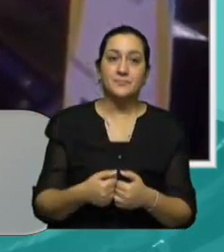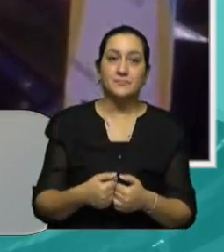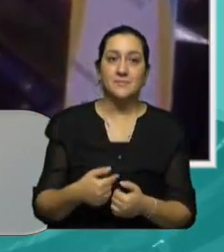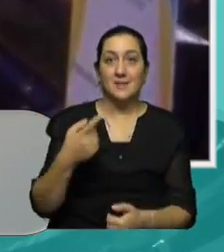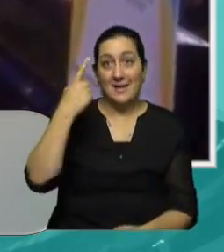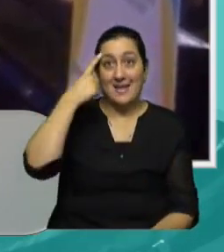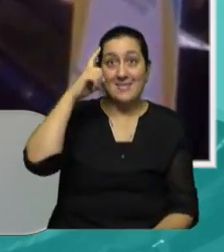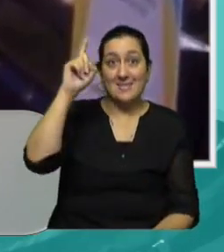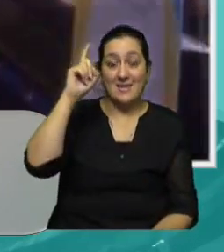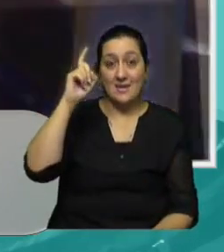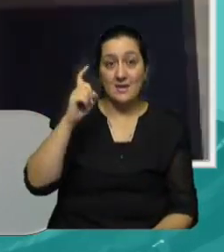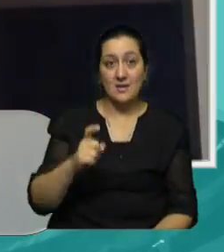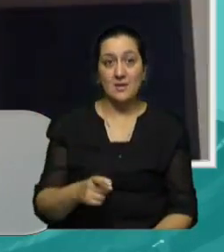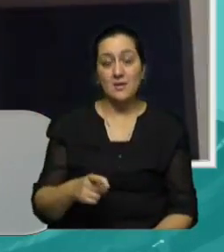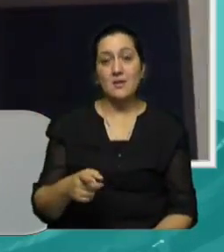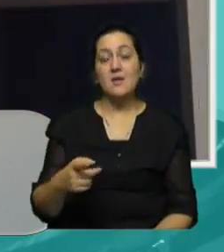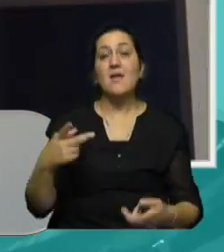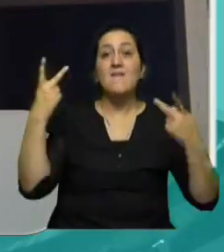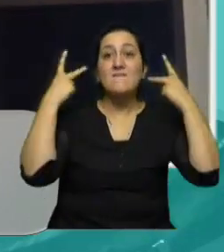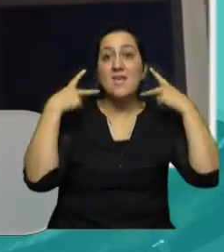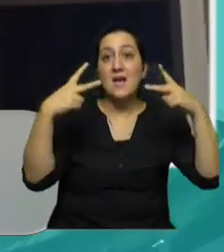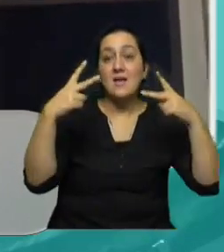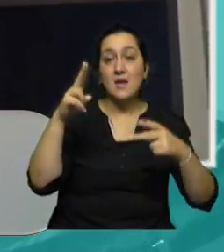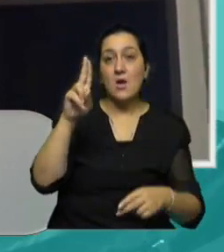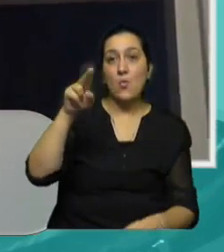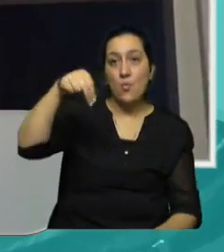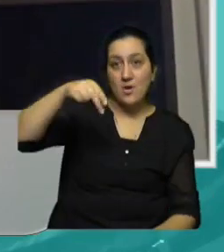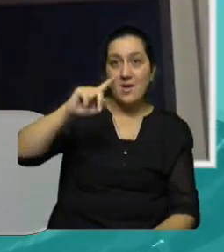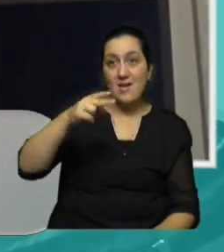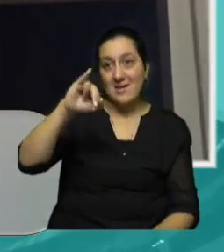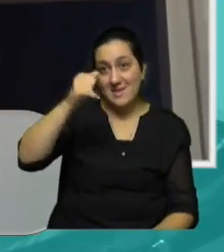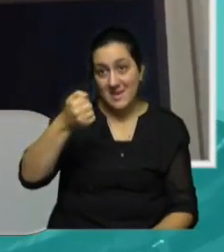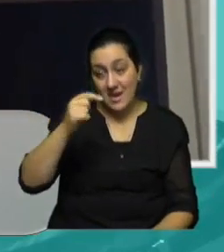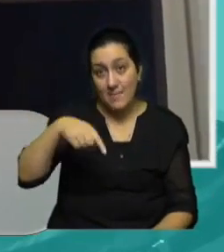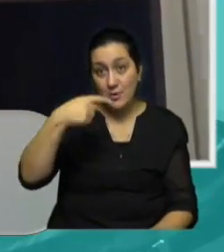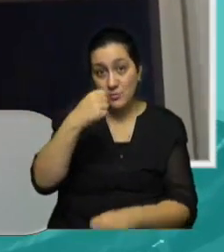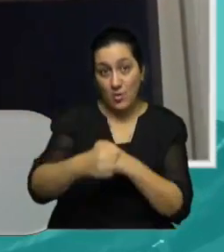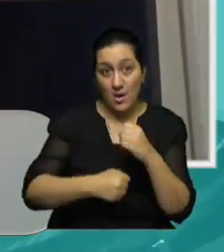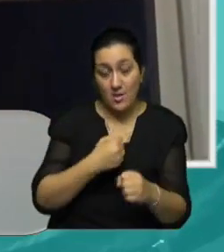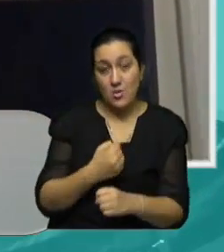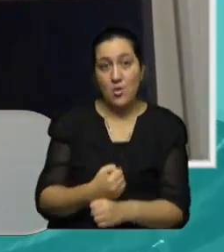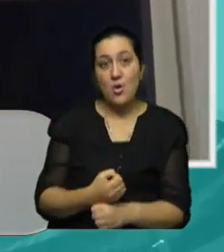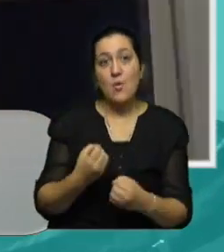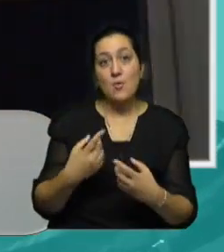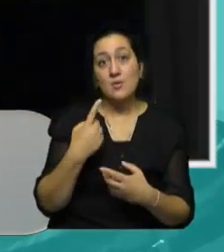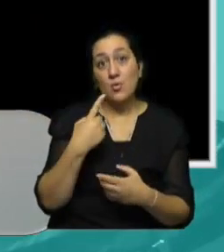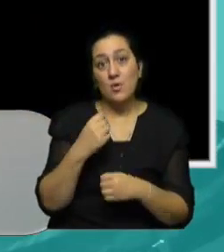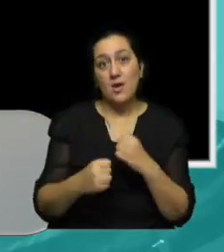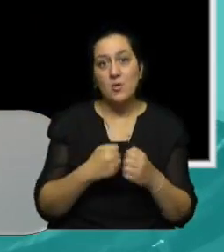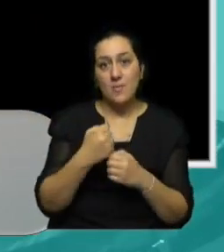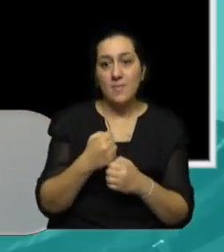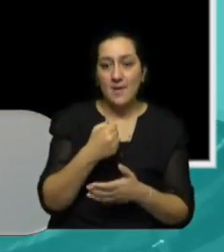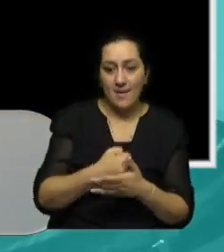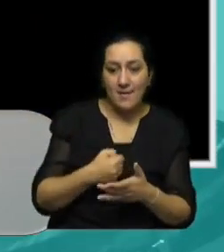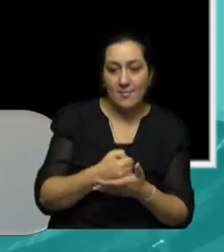idea sería intentar viajar a Hungría el año que viene, porque también tengo todo un año para intentar